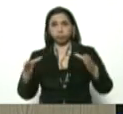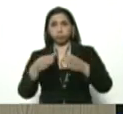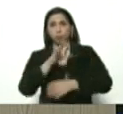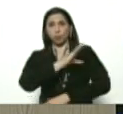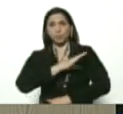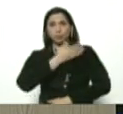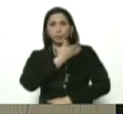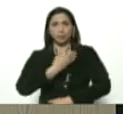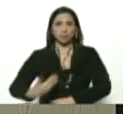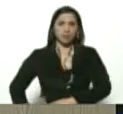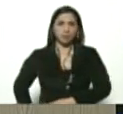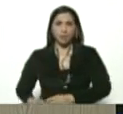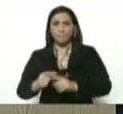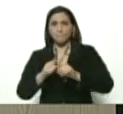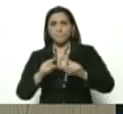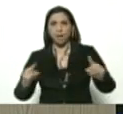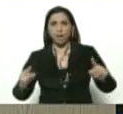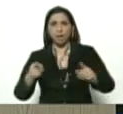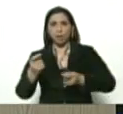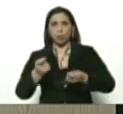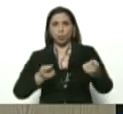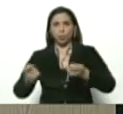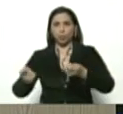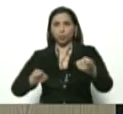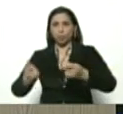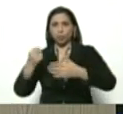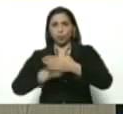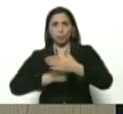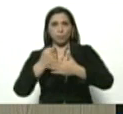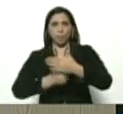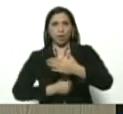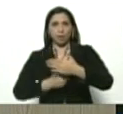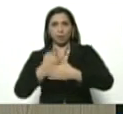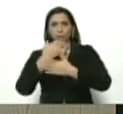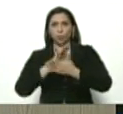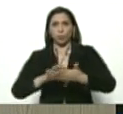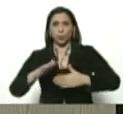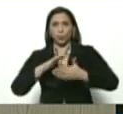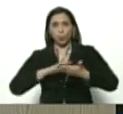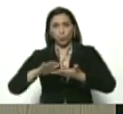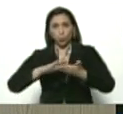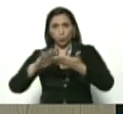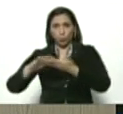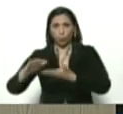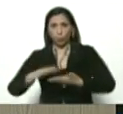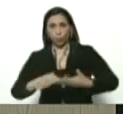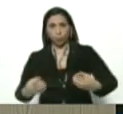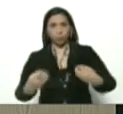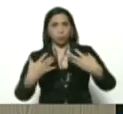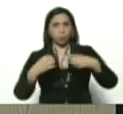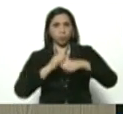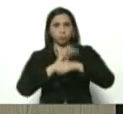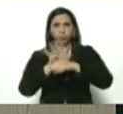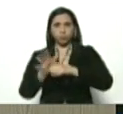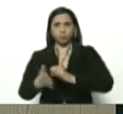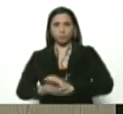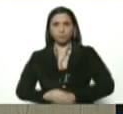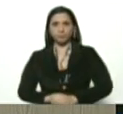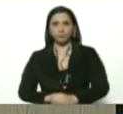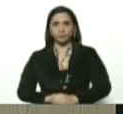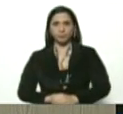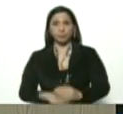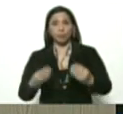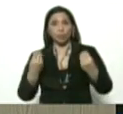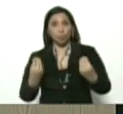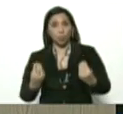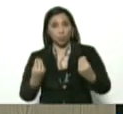presidencial para el control el combate y la cura de la infección por kobe 19 y como